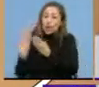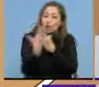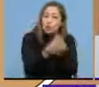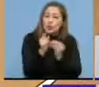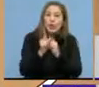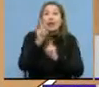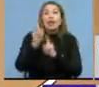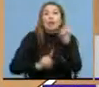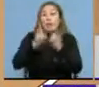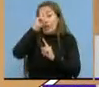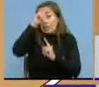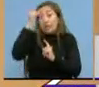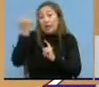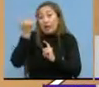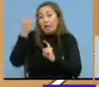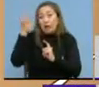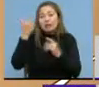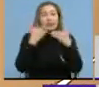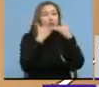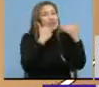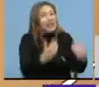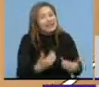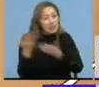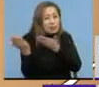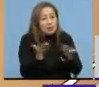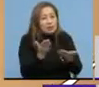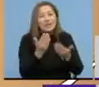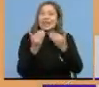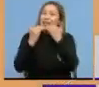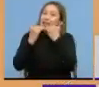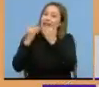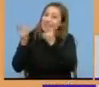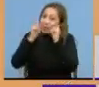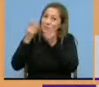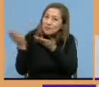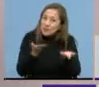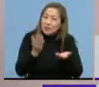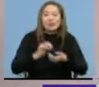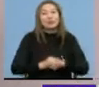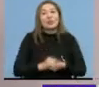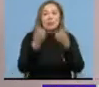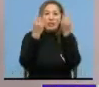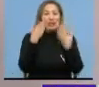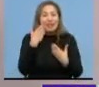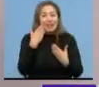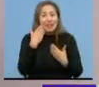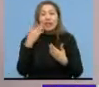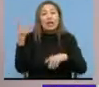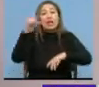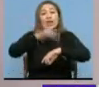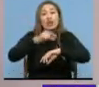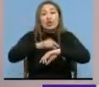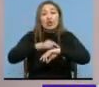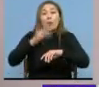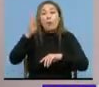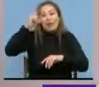cada hospital tiene su ambulancia doctora muchas gracias por estar con nosotros a ustedes por la invitación muy buenas tardes hasta la doctora maría